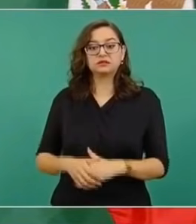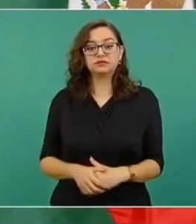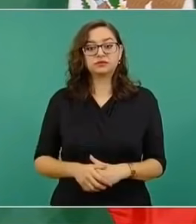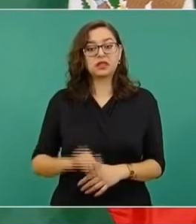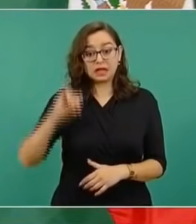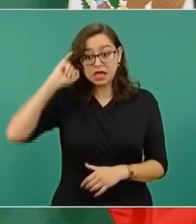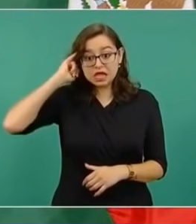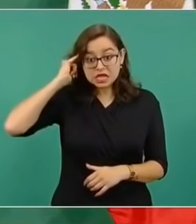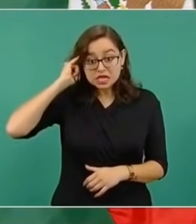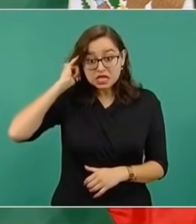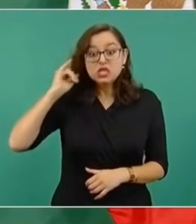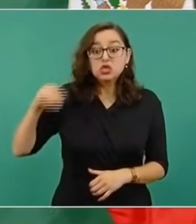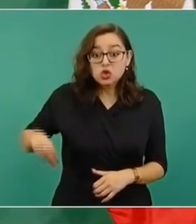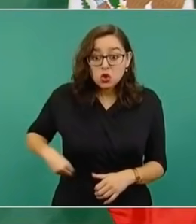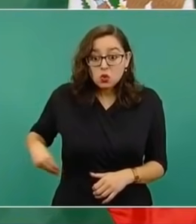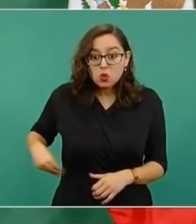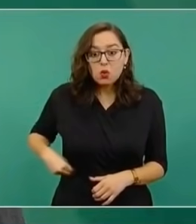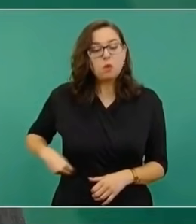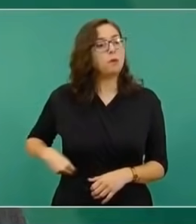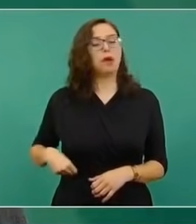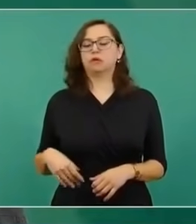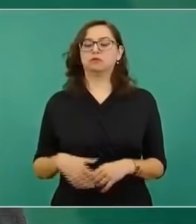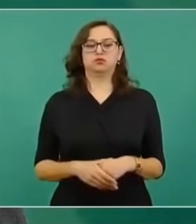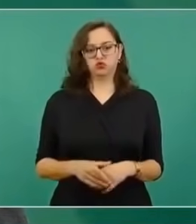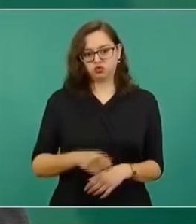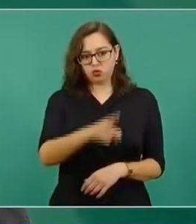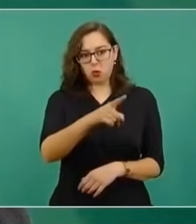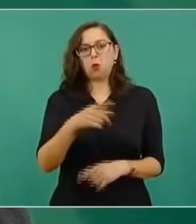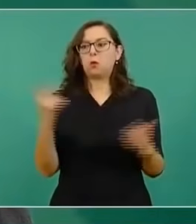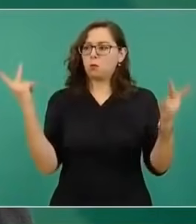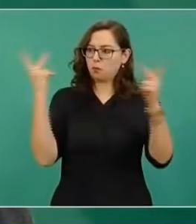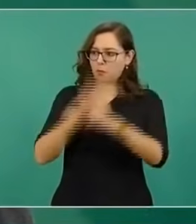culpa el indio, sino el que lo hace compadre.